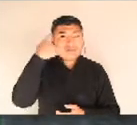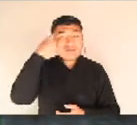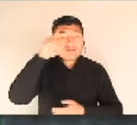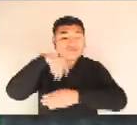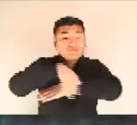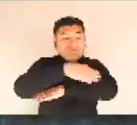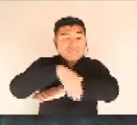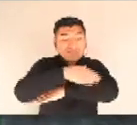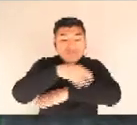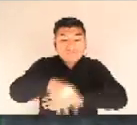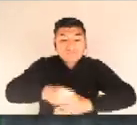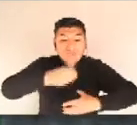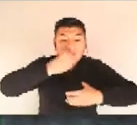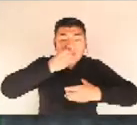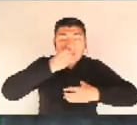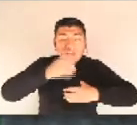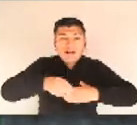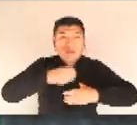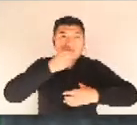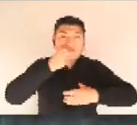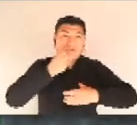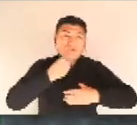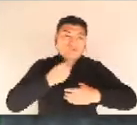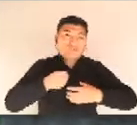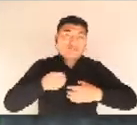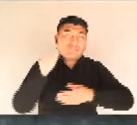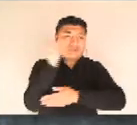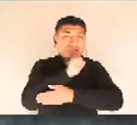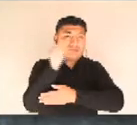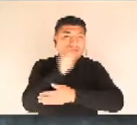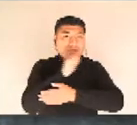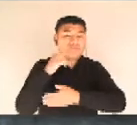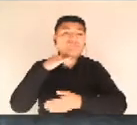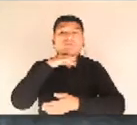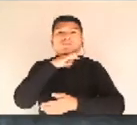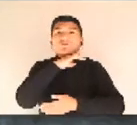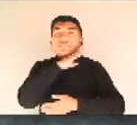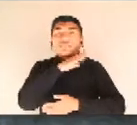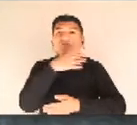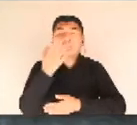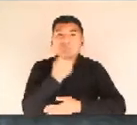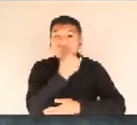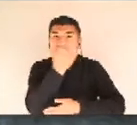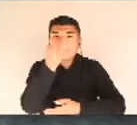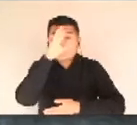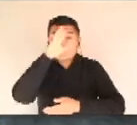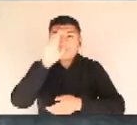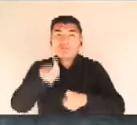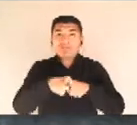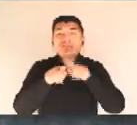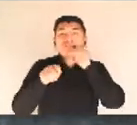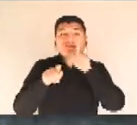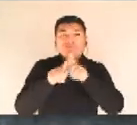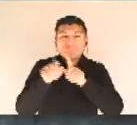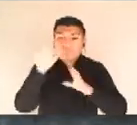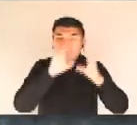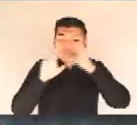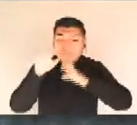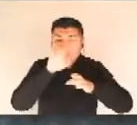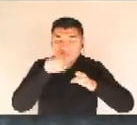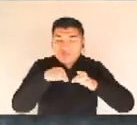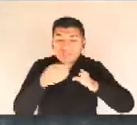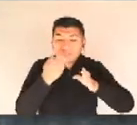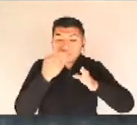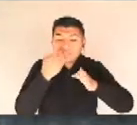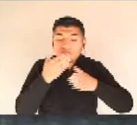calles para que recoja la empresa los carros basureros hay algunos hermanos que van y buscan alguito para